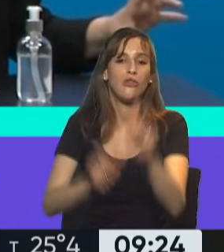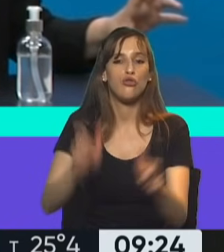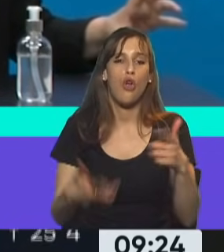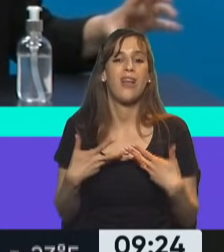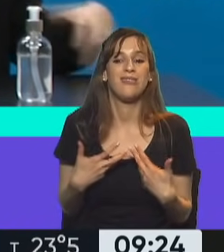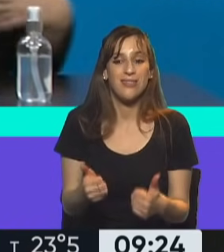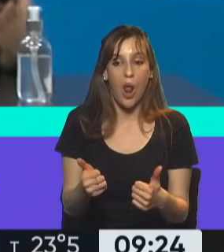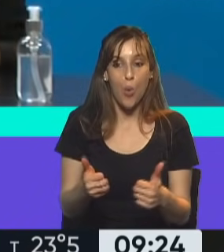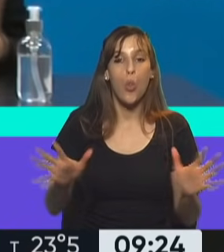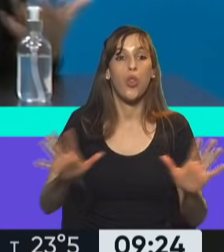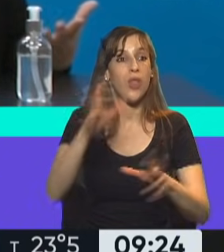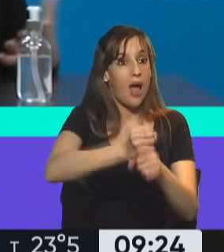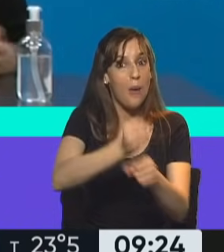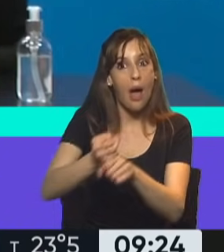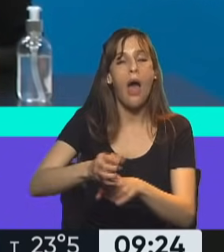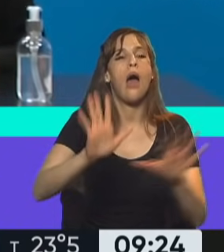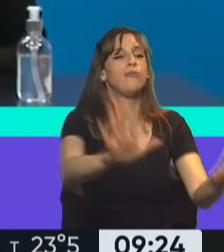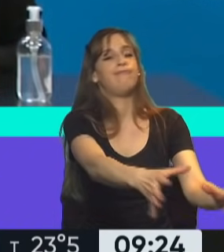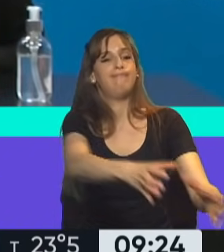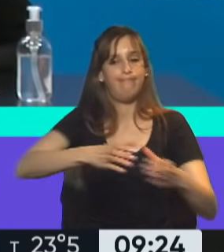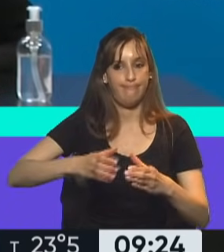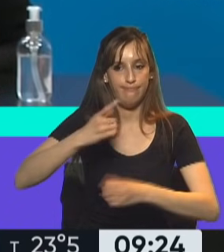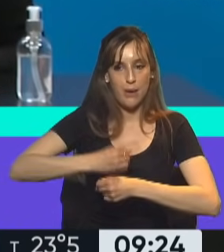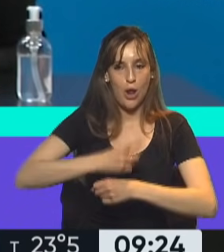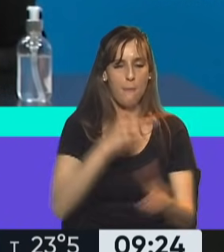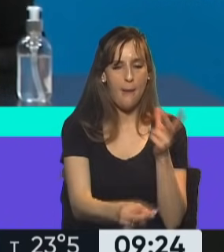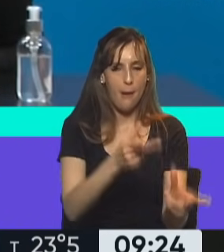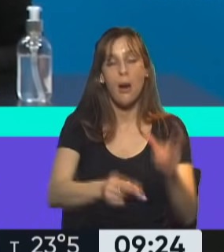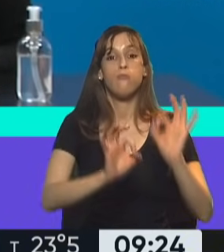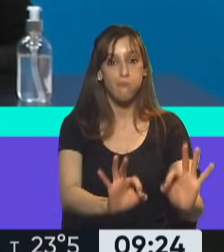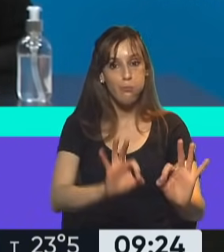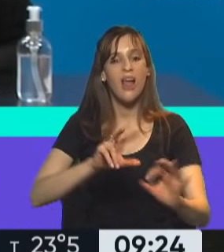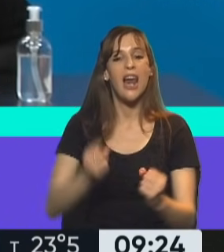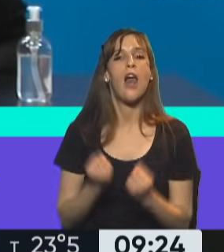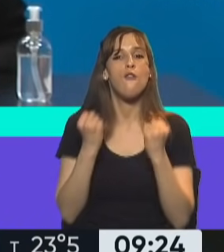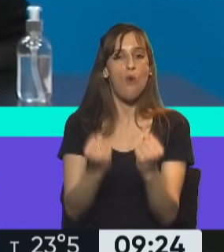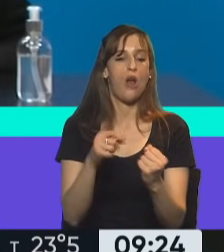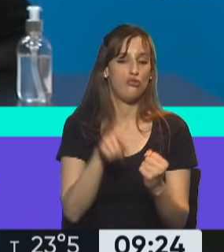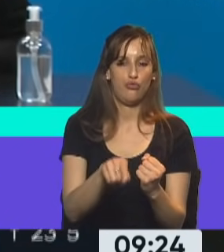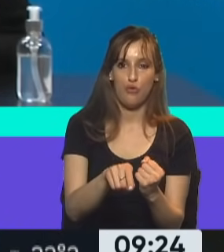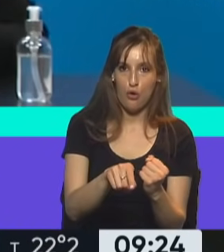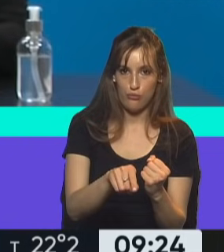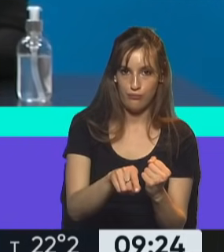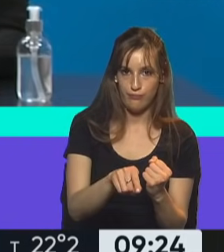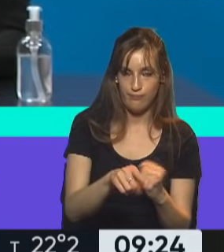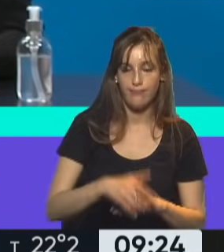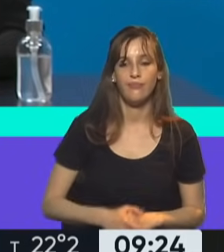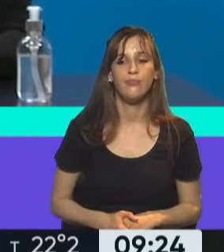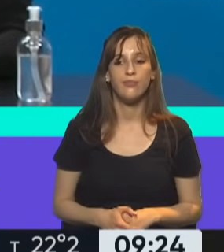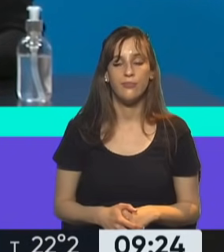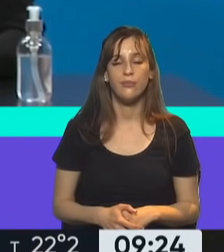inició el esquema de vacunación y quien está en la primera línea, y avancemos escalonadamente como hicimos con la campaña de